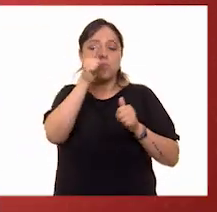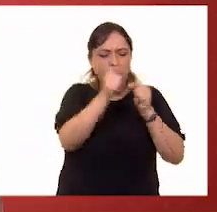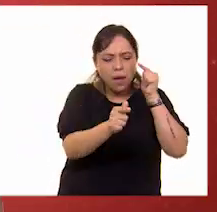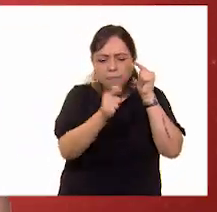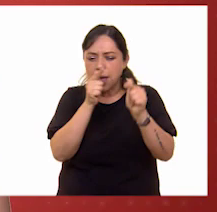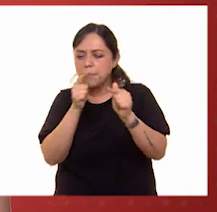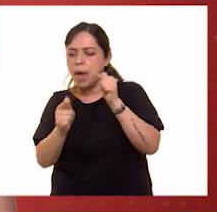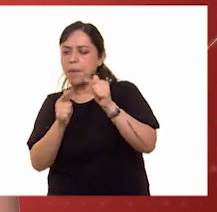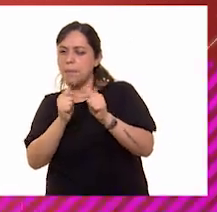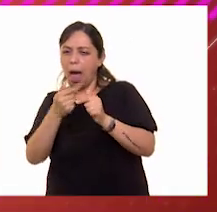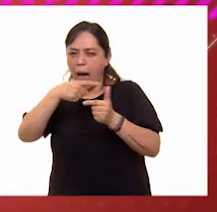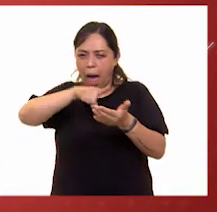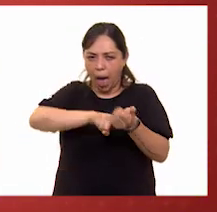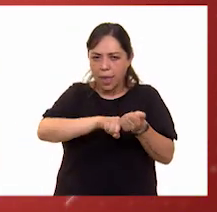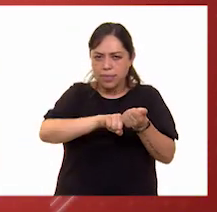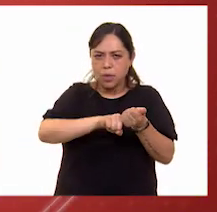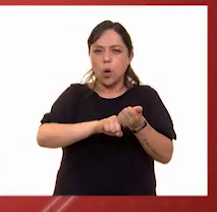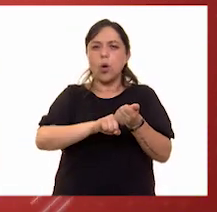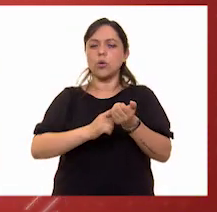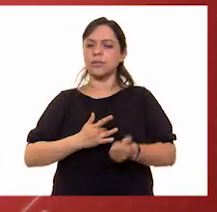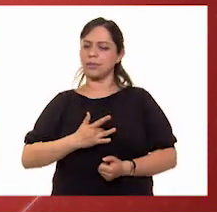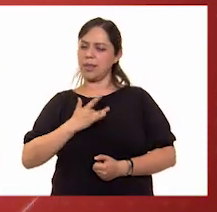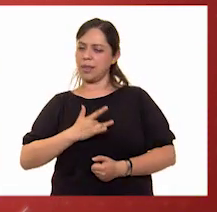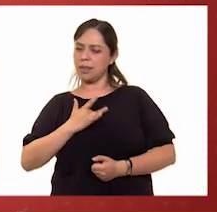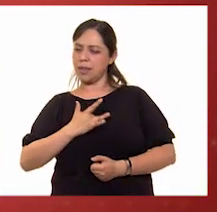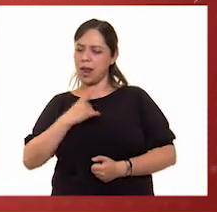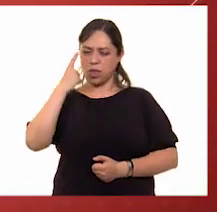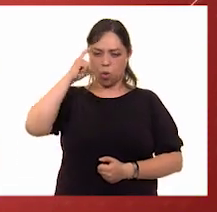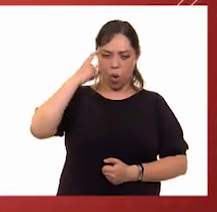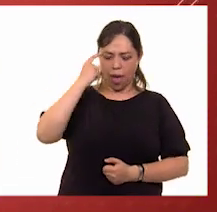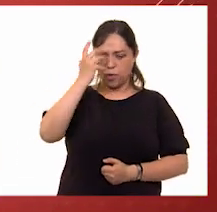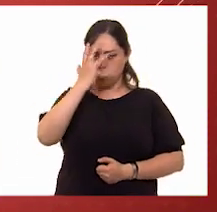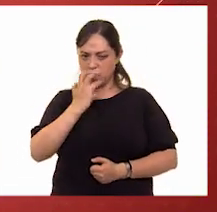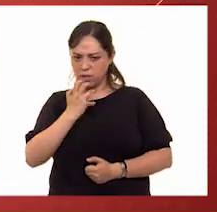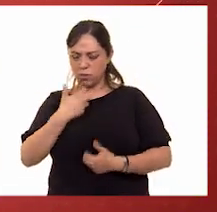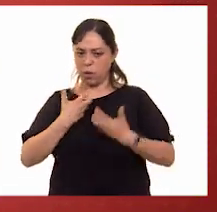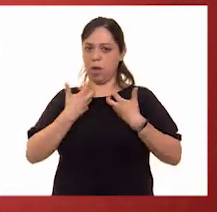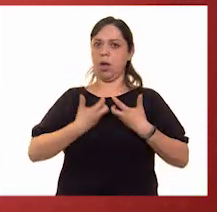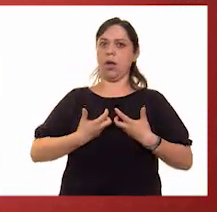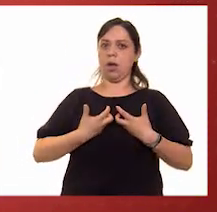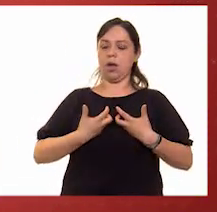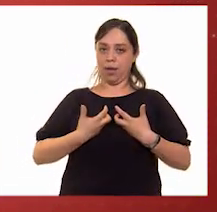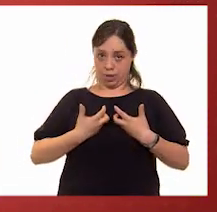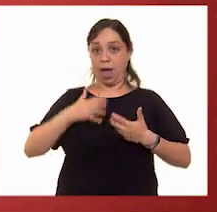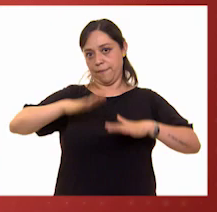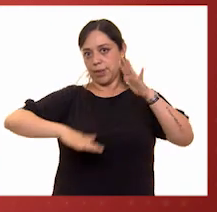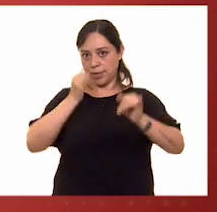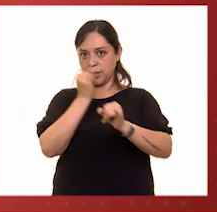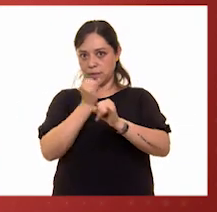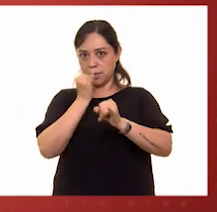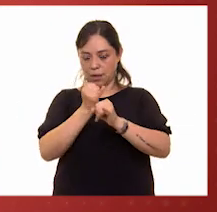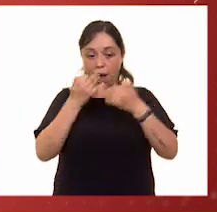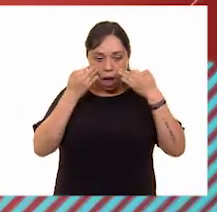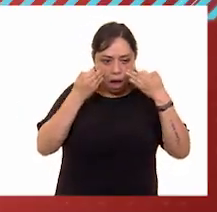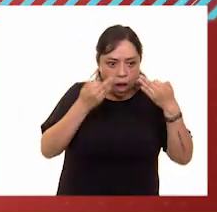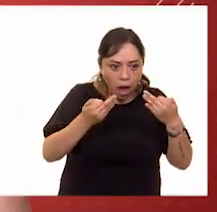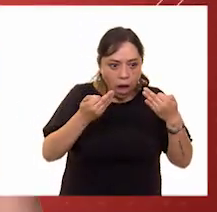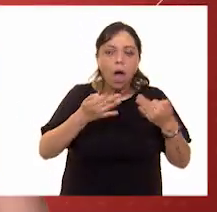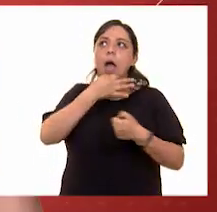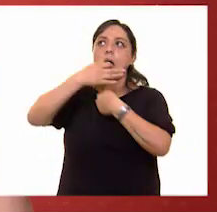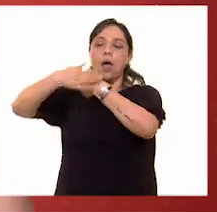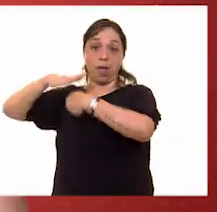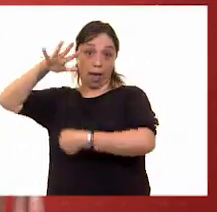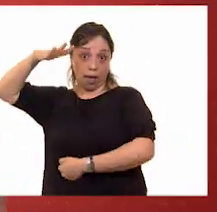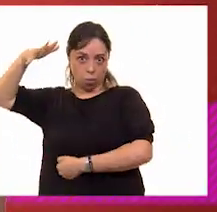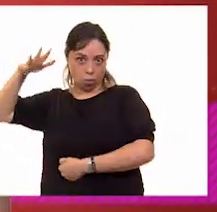algo de lo que ven en línea los hace sentir enojados, tristes o asustados y comunicarlo con un adulto de confianza.